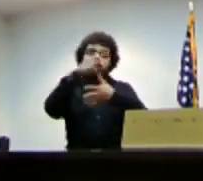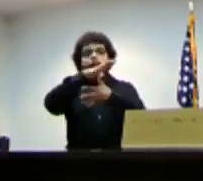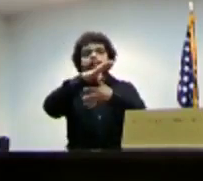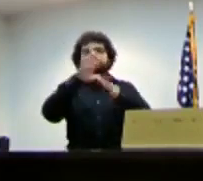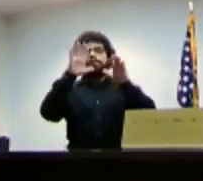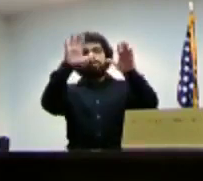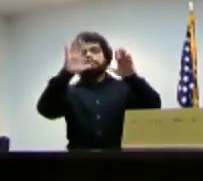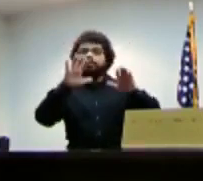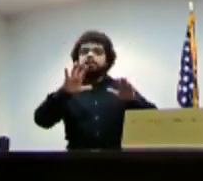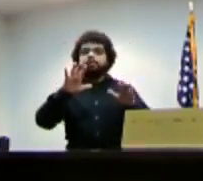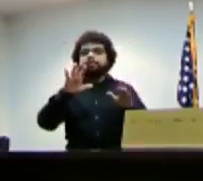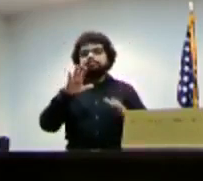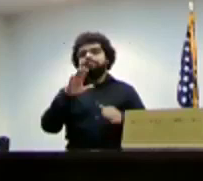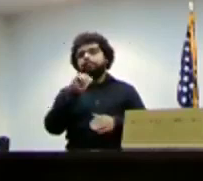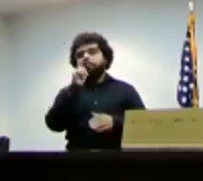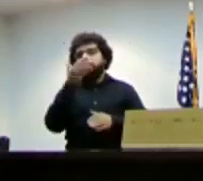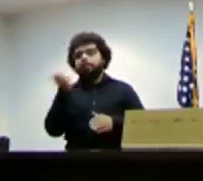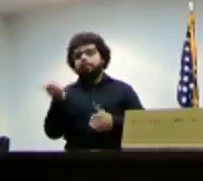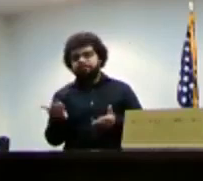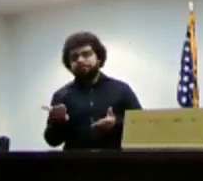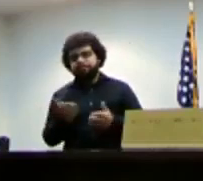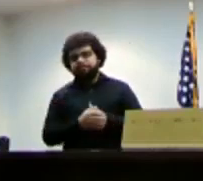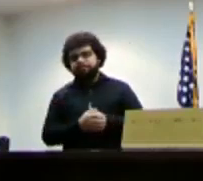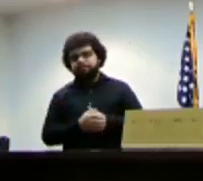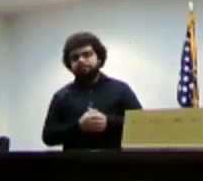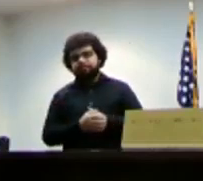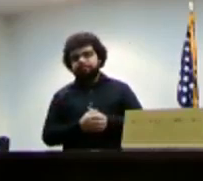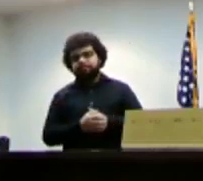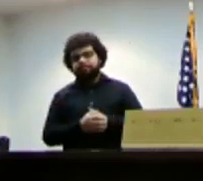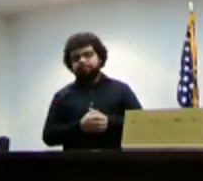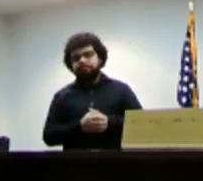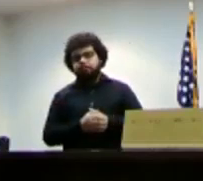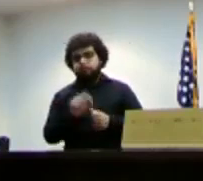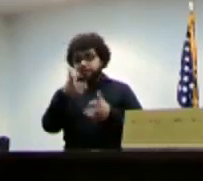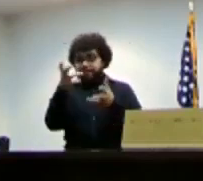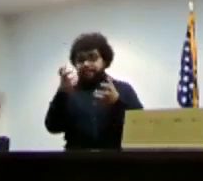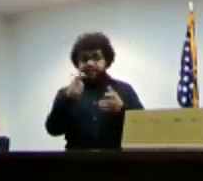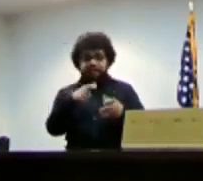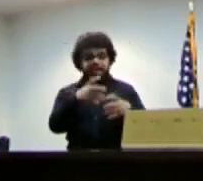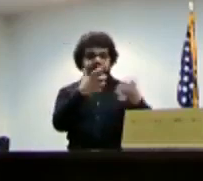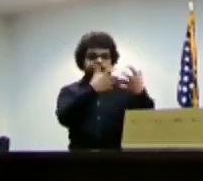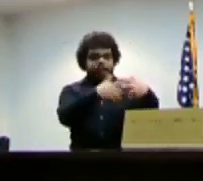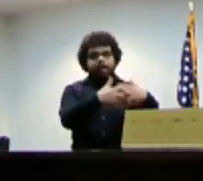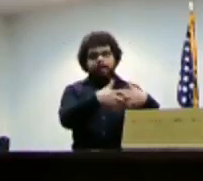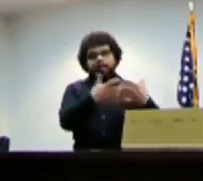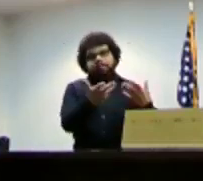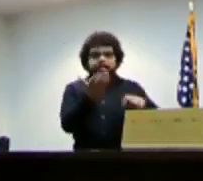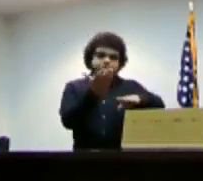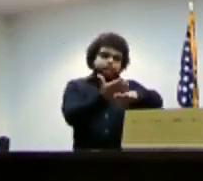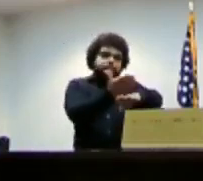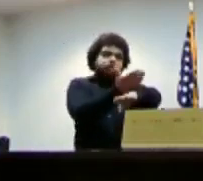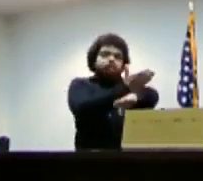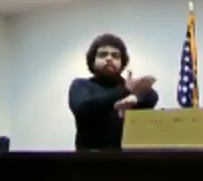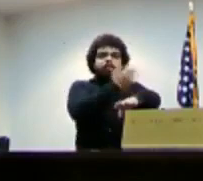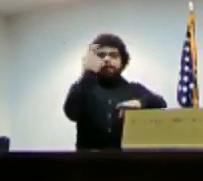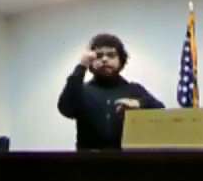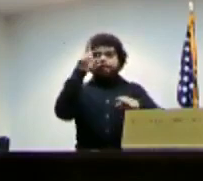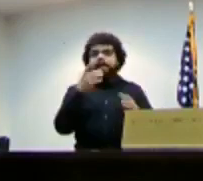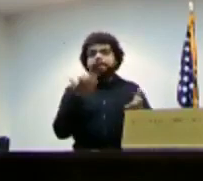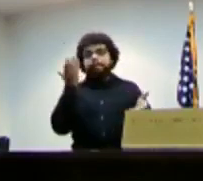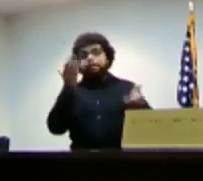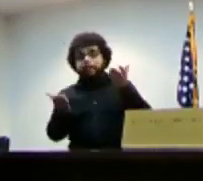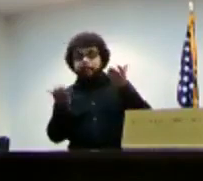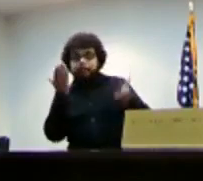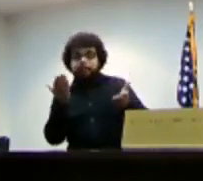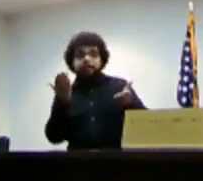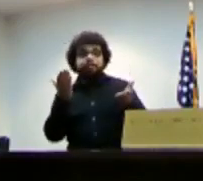mejor. ¿Usted le gustaría ver que esas plantas estuvieran en mejores condiciones? Porque si están en mejores condiciones, pues el país, tal vez, si no